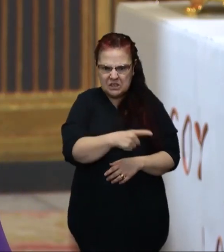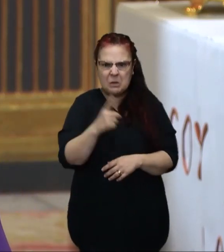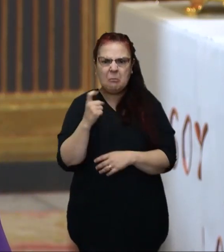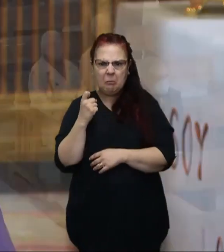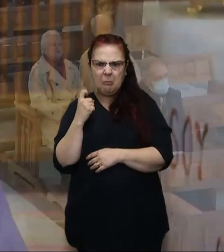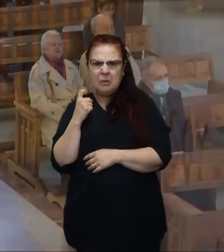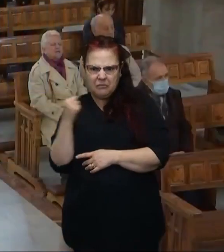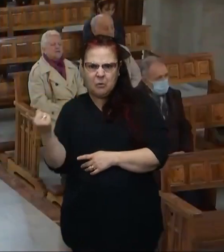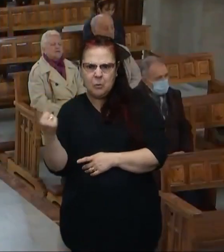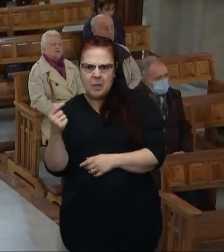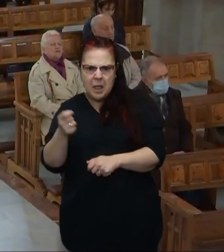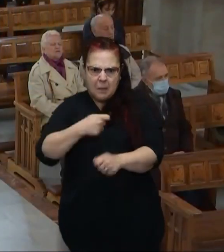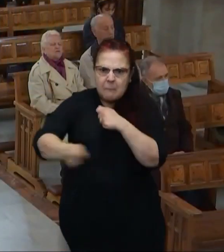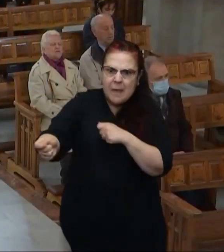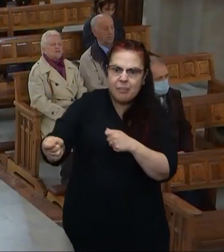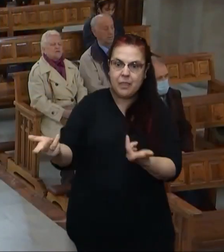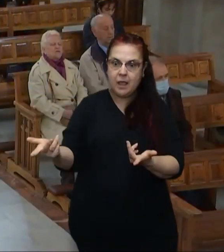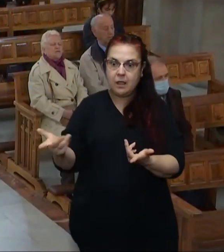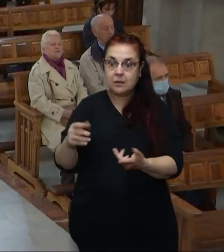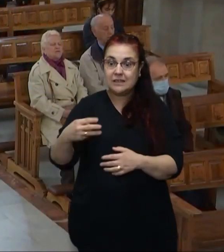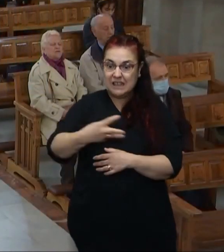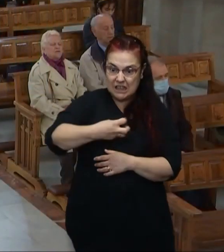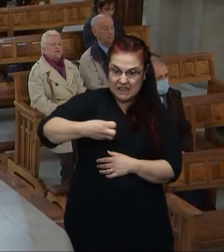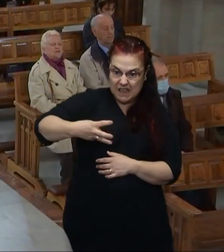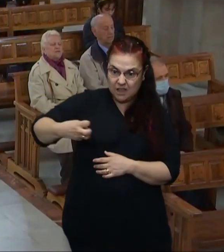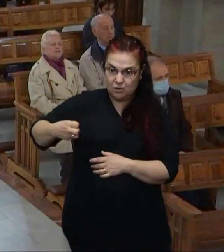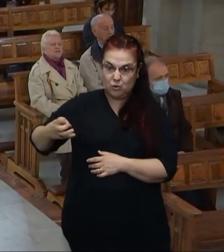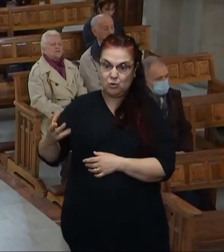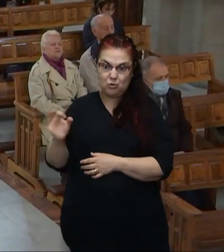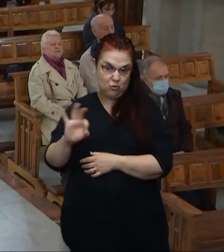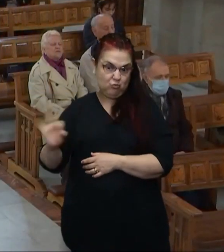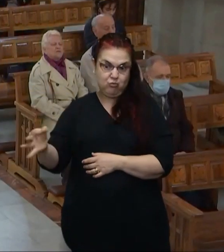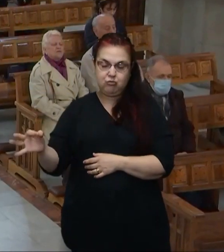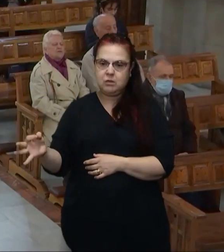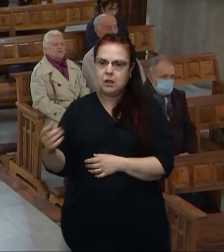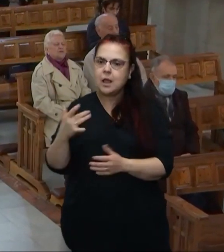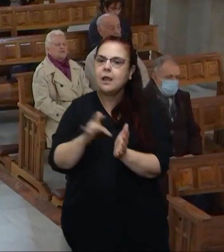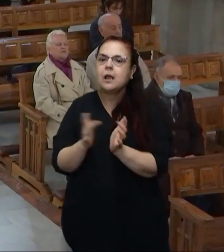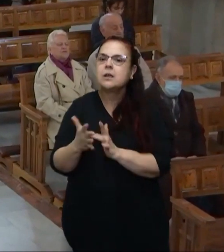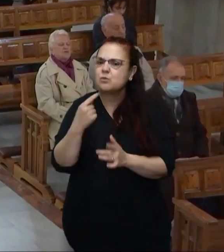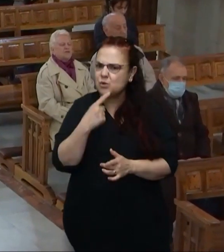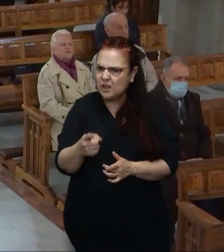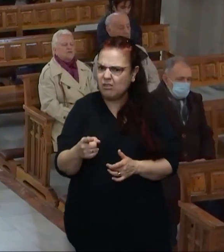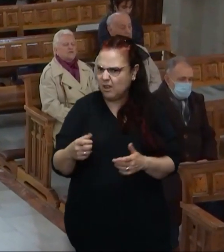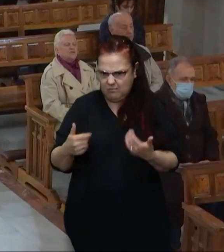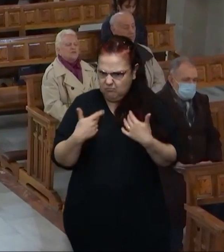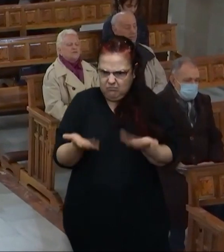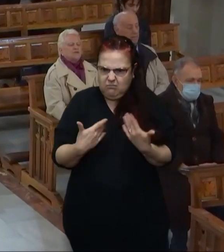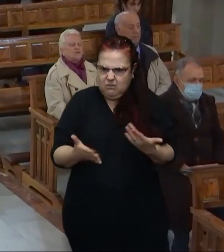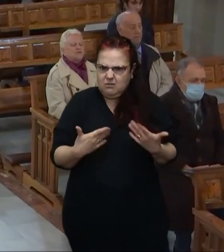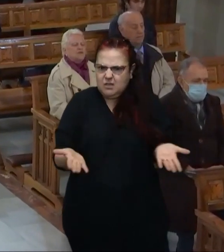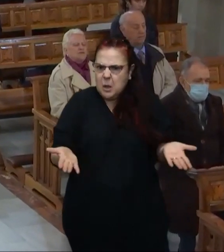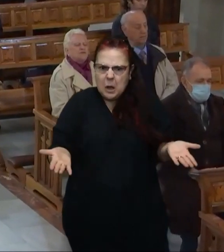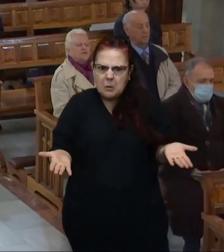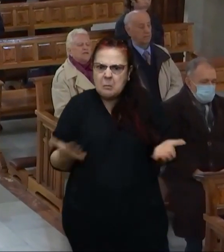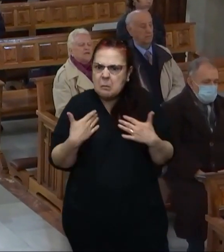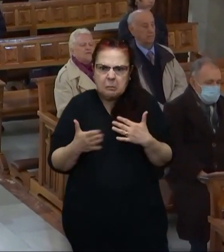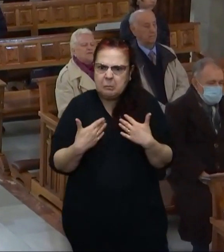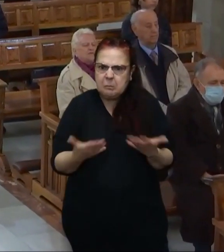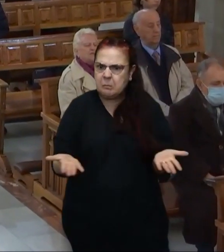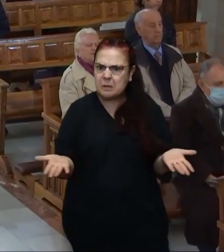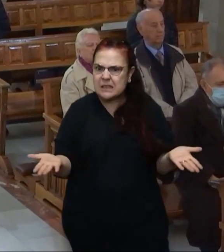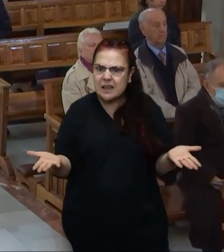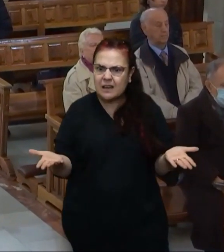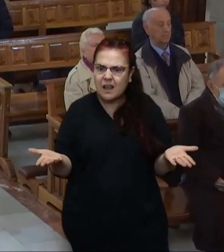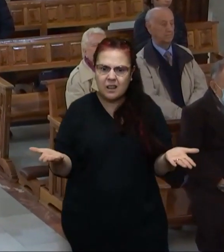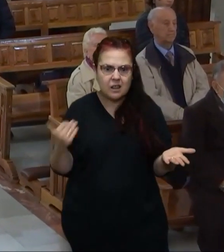podíamos haber vendido por 300 denarios, Jesús le dice: déjala, déjala, porque en el fondo lo